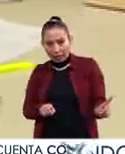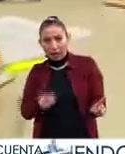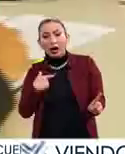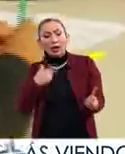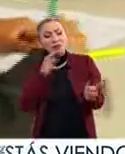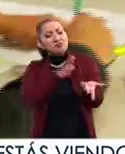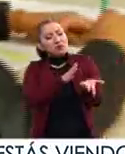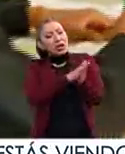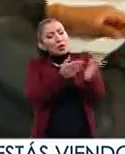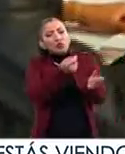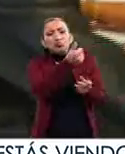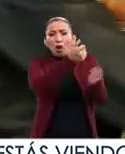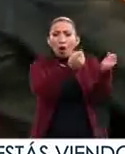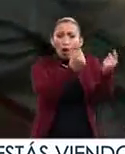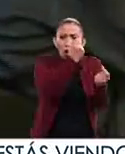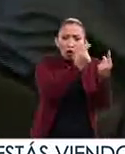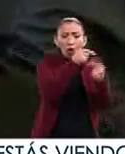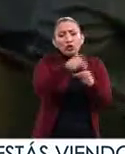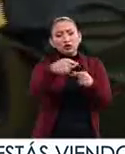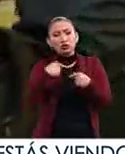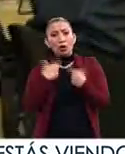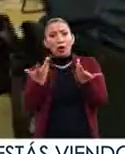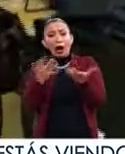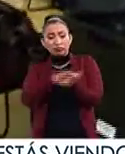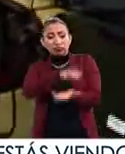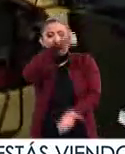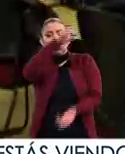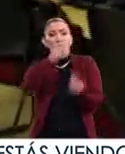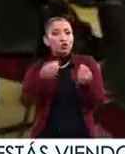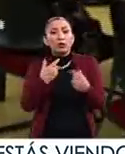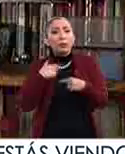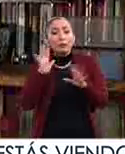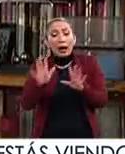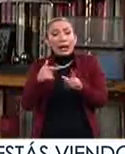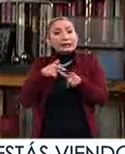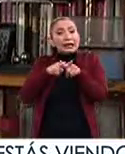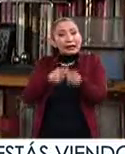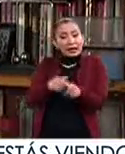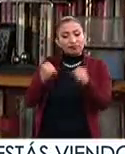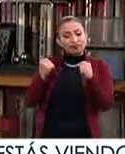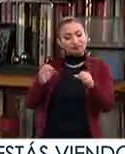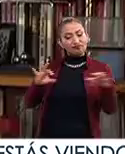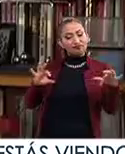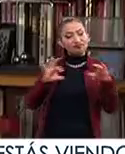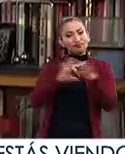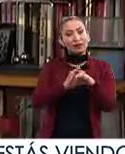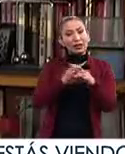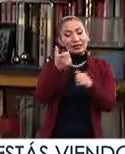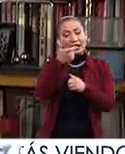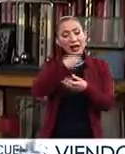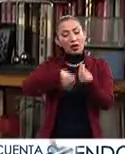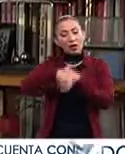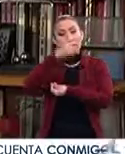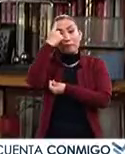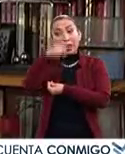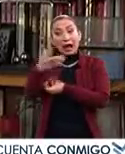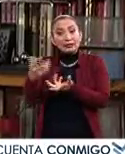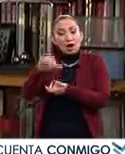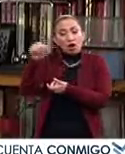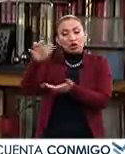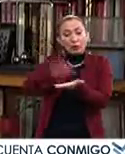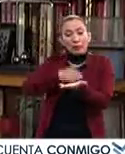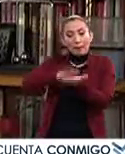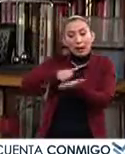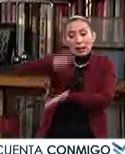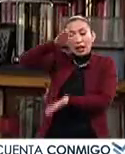acotados, muy de distribuimos, nicho. Okay. no producimos, para mantener la fuerza del dinero que necesitamos para hacer en